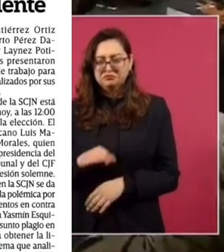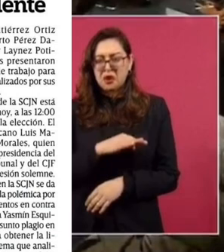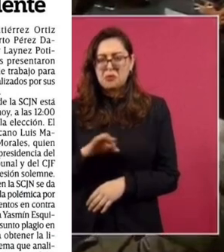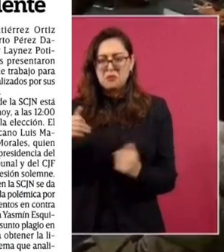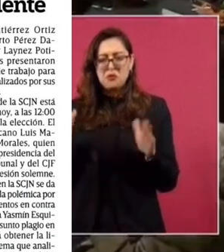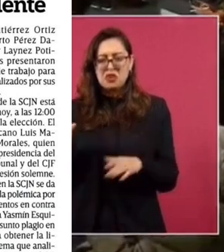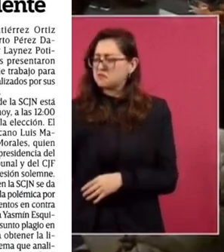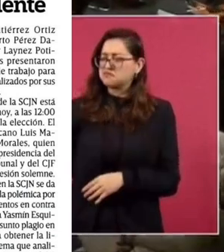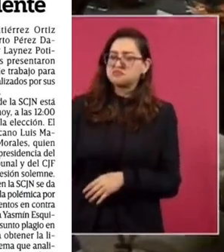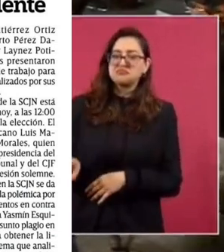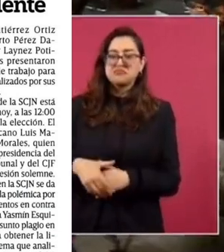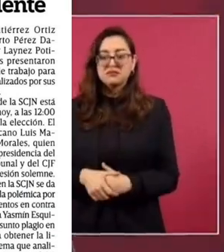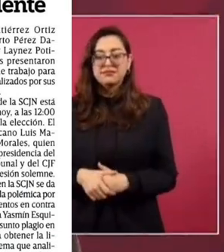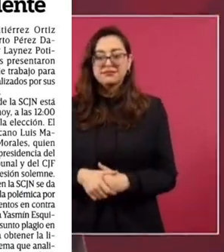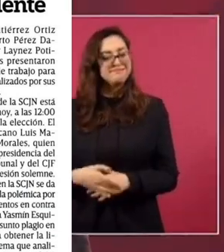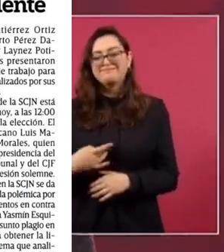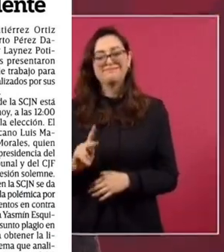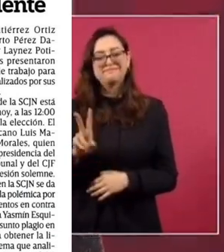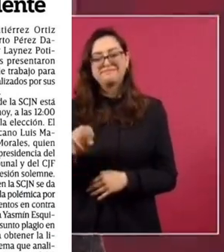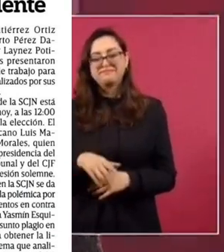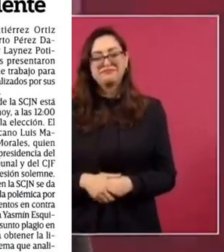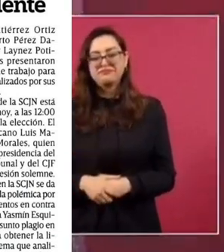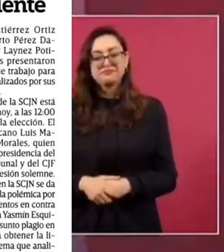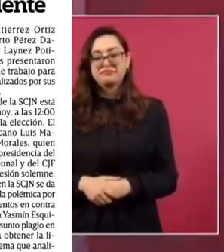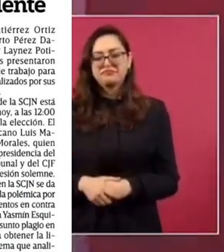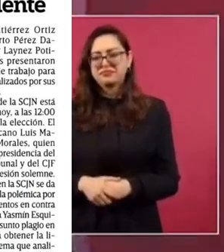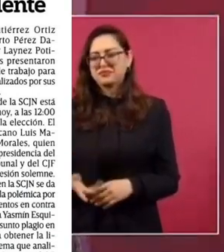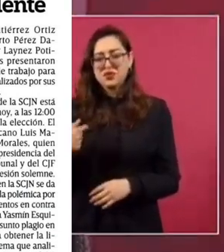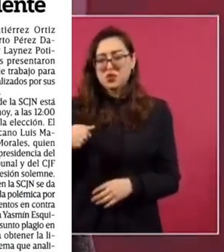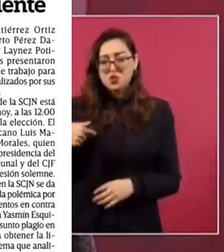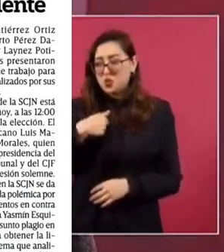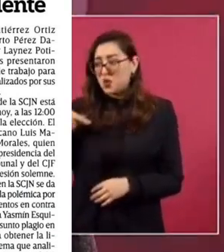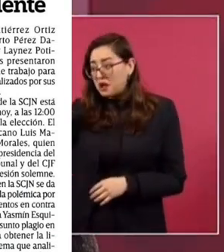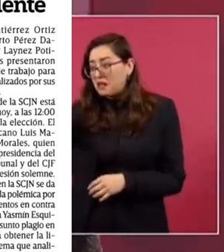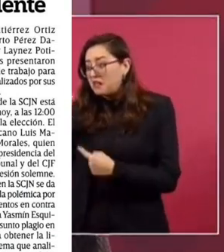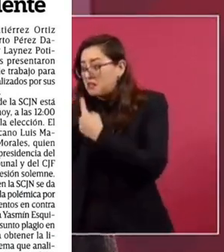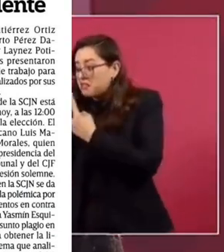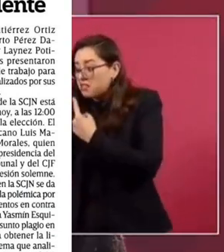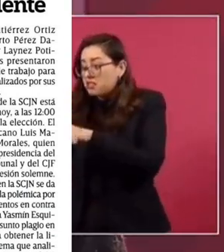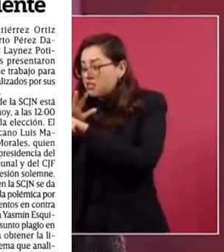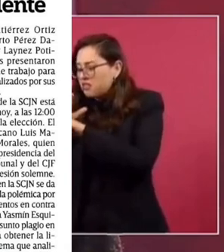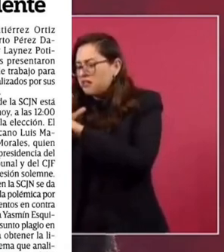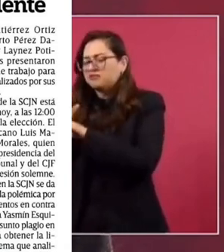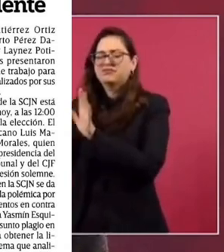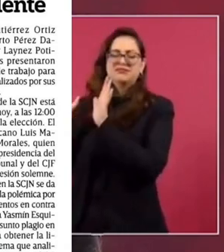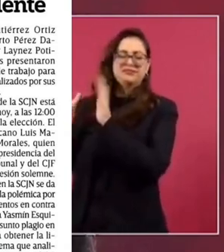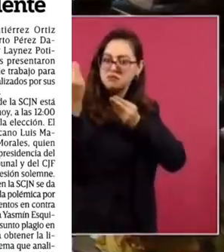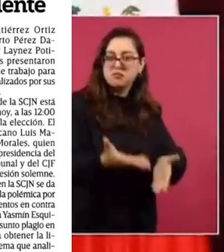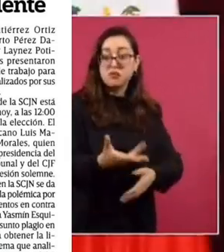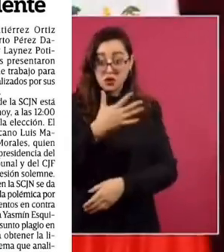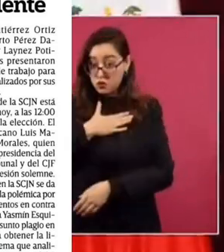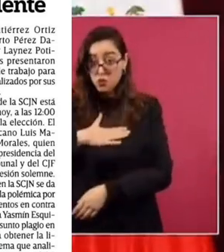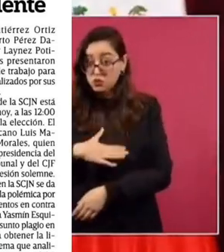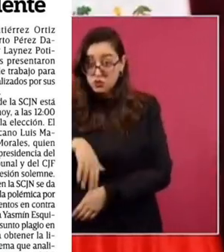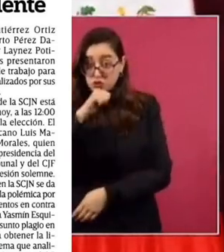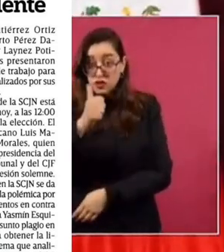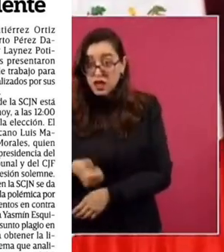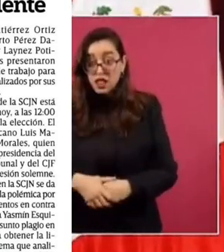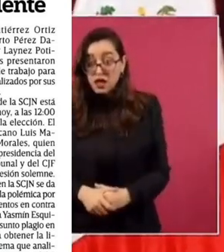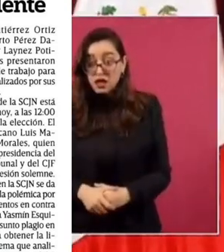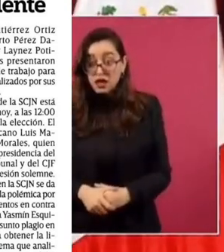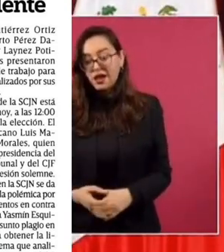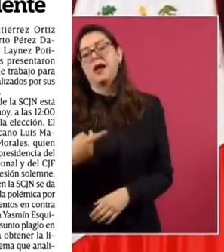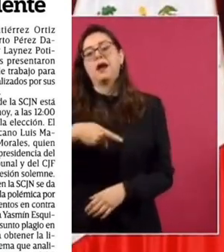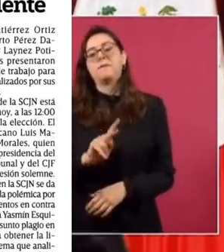No, prefiero ir a hablar con las comunidades de la Sierra Norte, de la Sierra Juárez. ¿Qué se hace allá en la